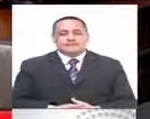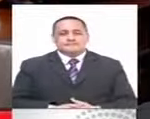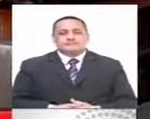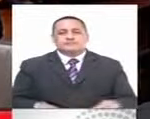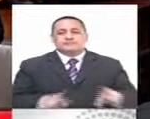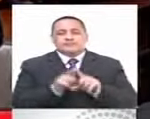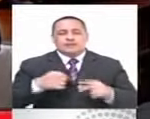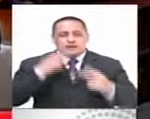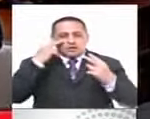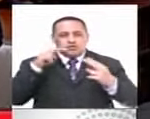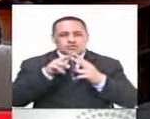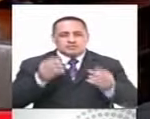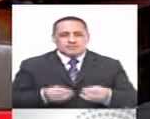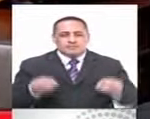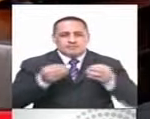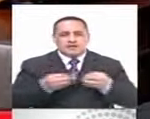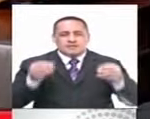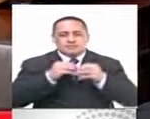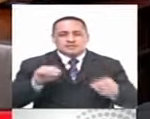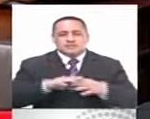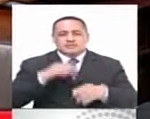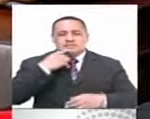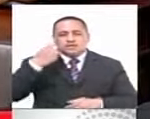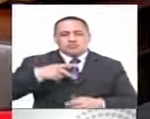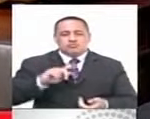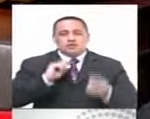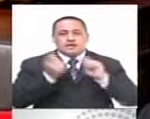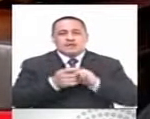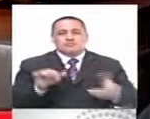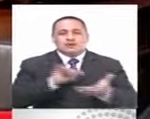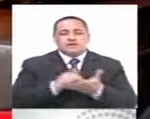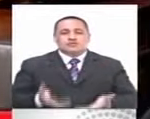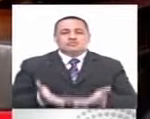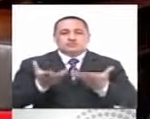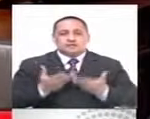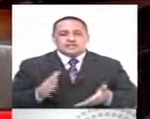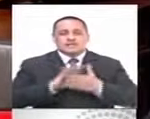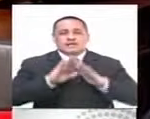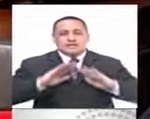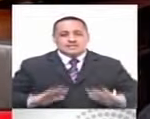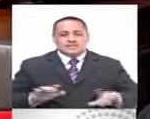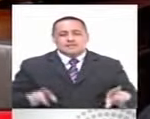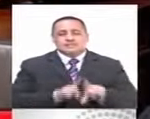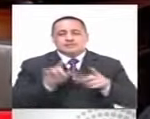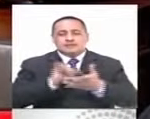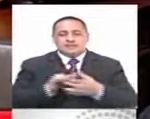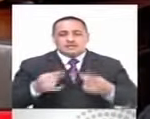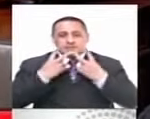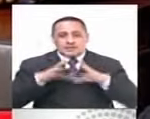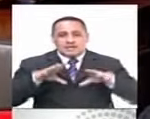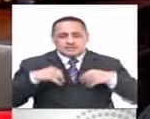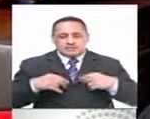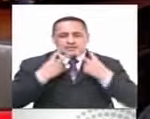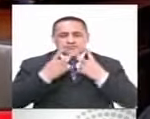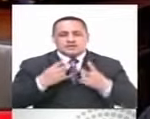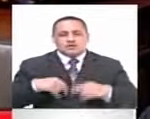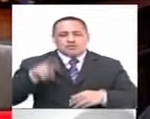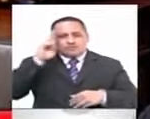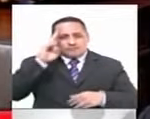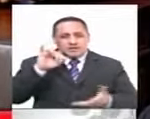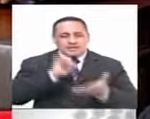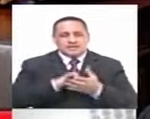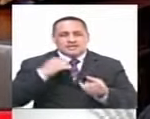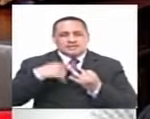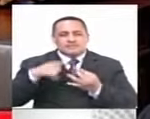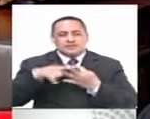Ya se conocen más detalles de esta segunda reforma agraria que nos da tranquilidad y que nos permite poder intentar confiar en